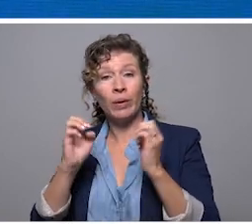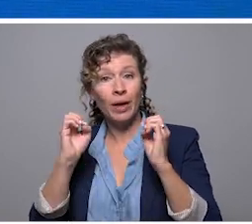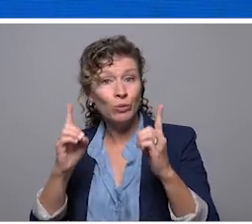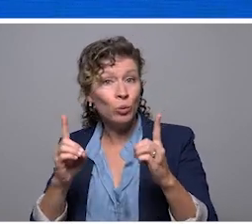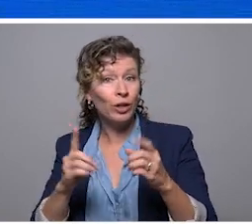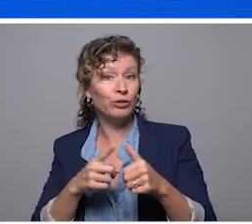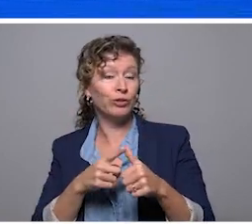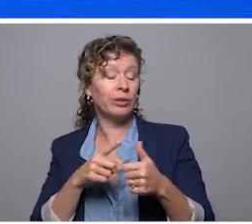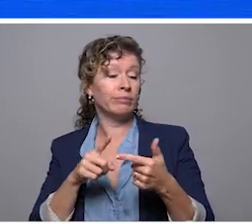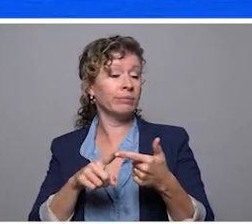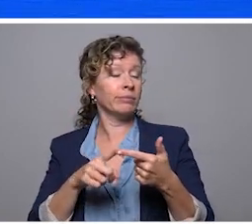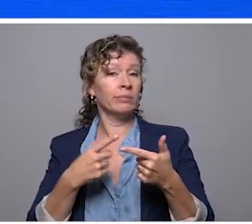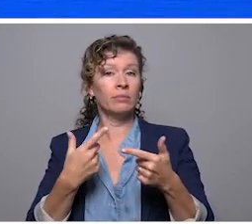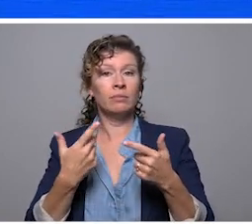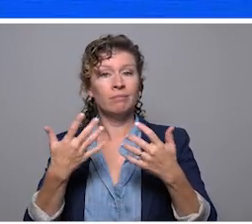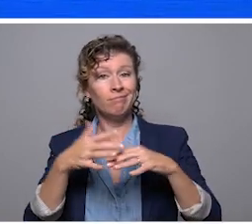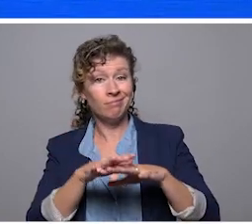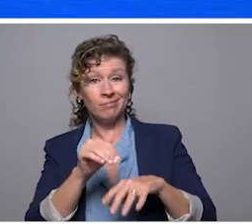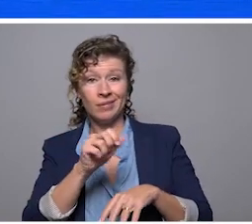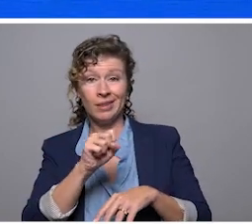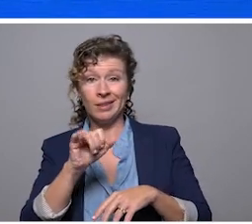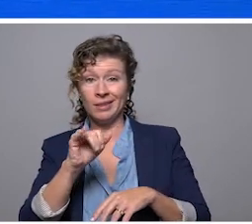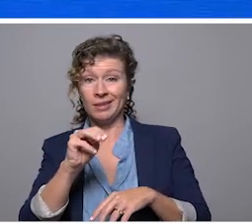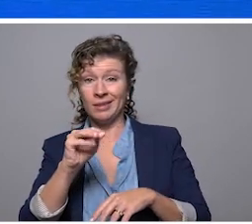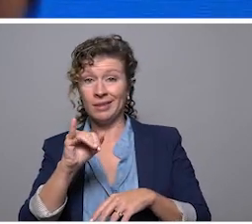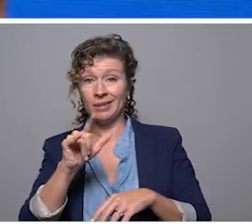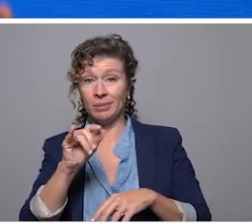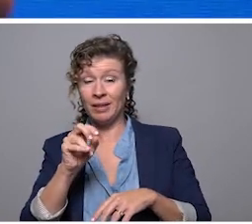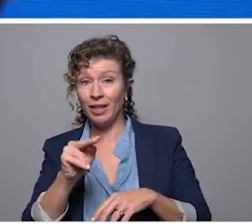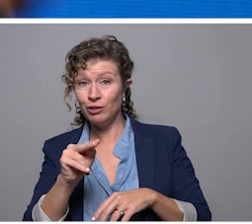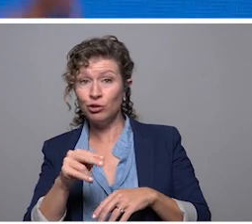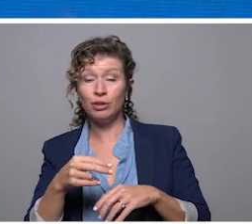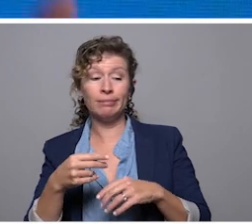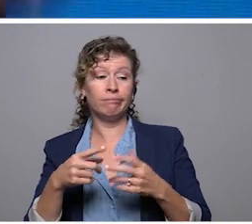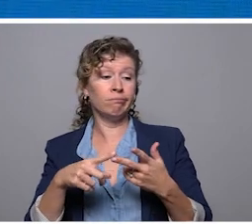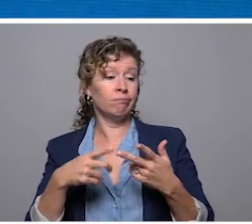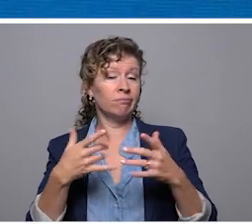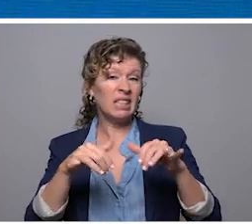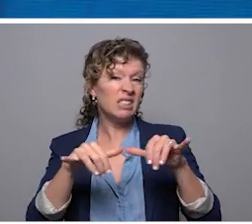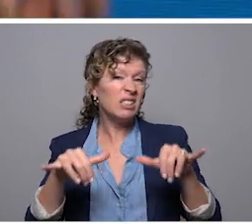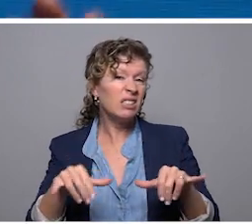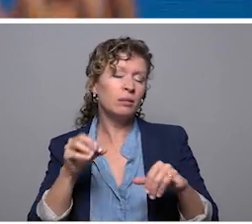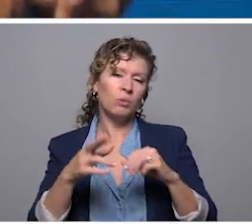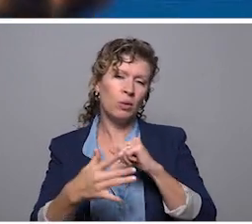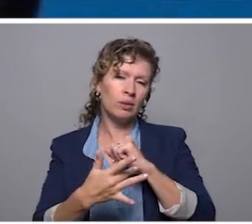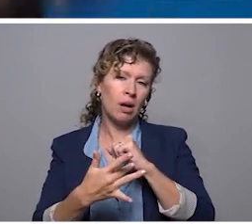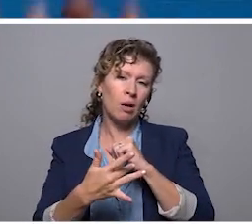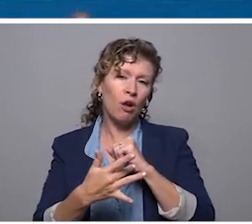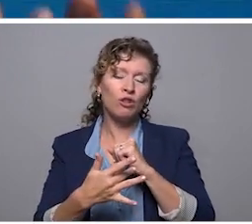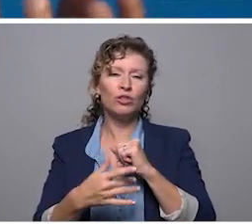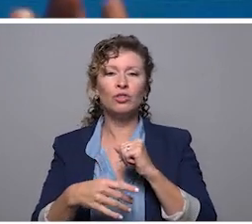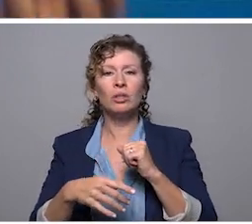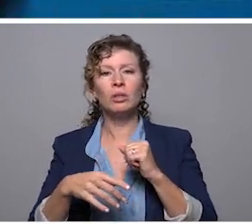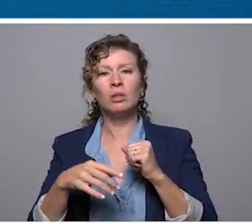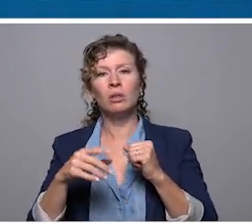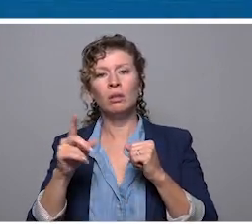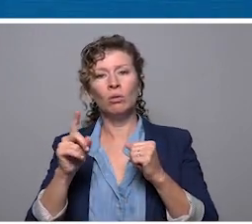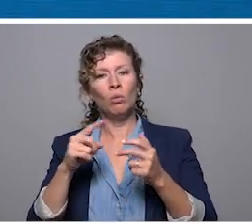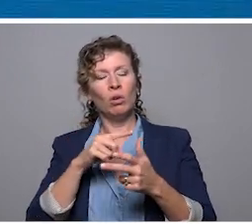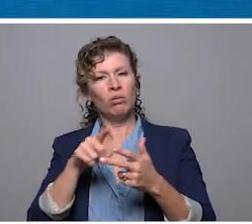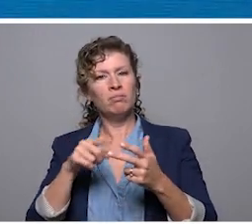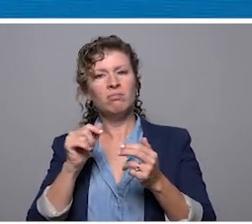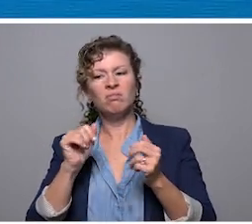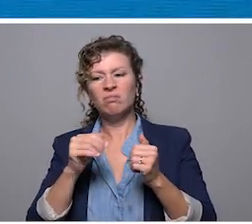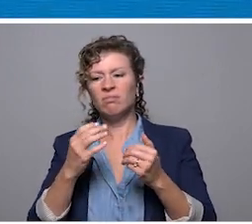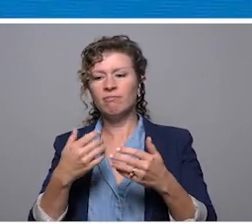de asimilación sistemas en donde la tecnología pueda ser práctica de